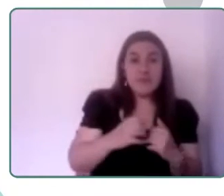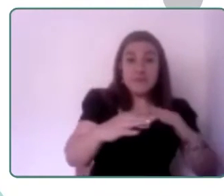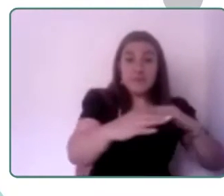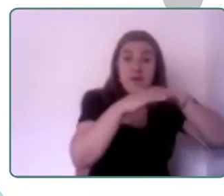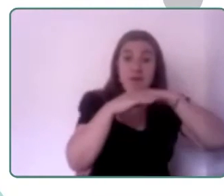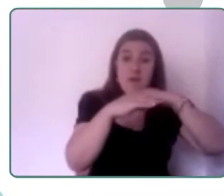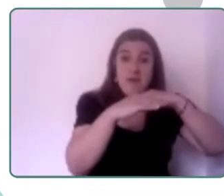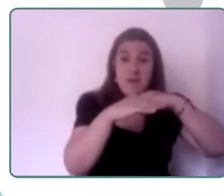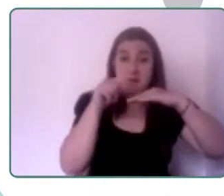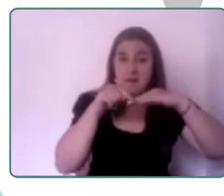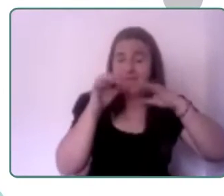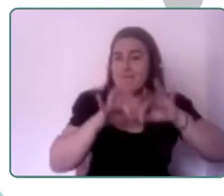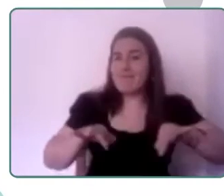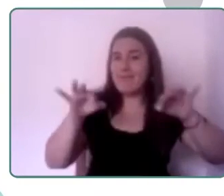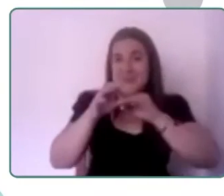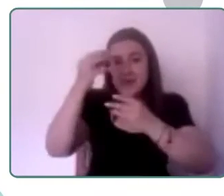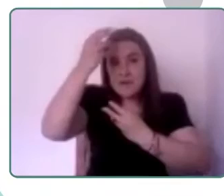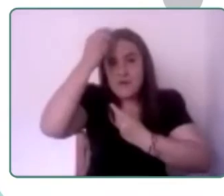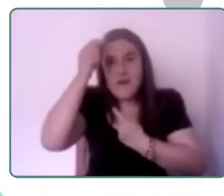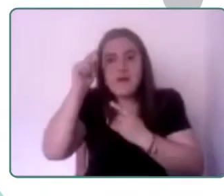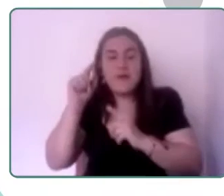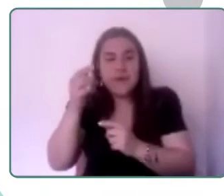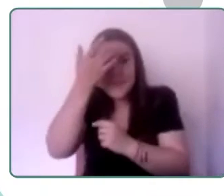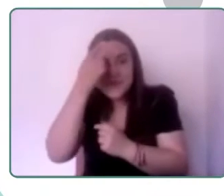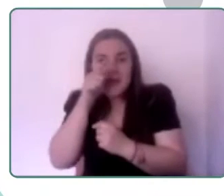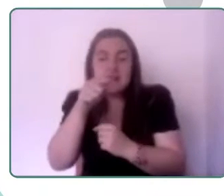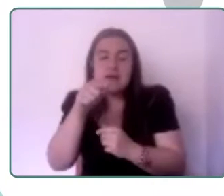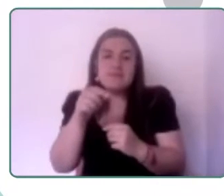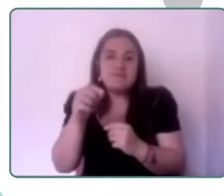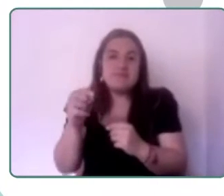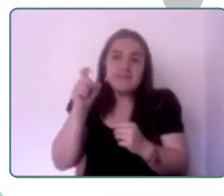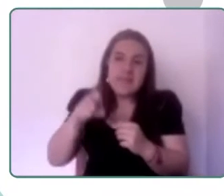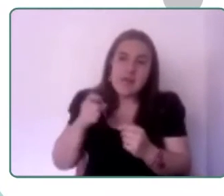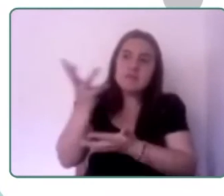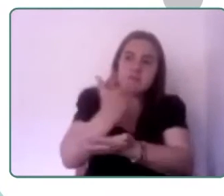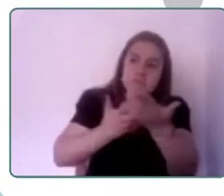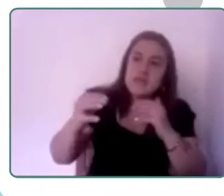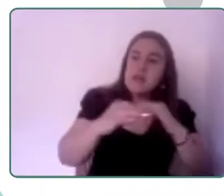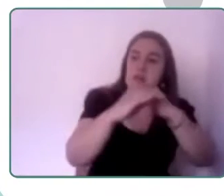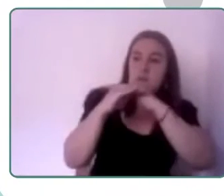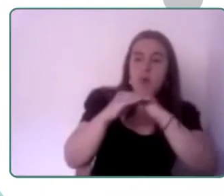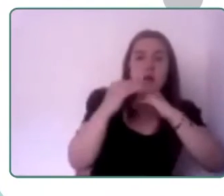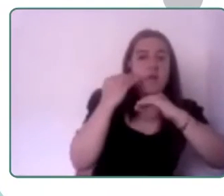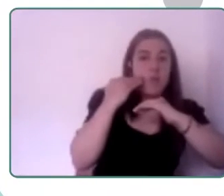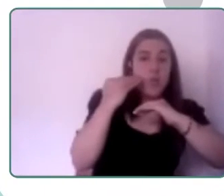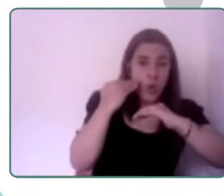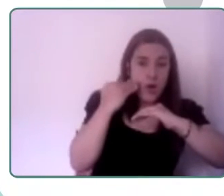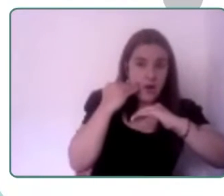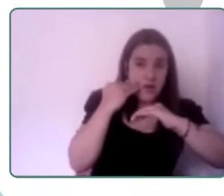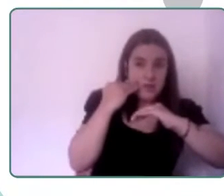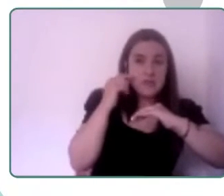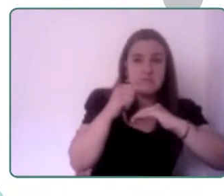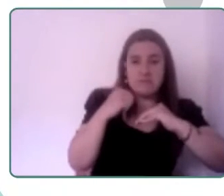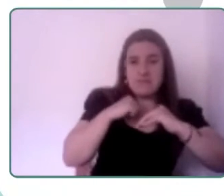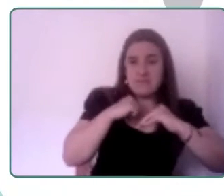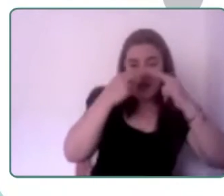un gran valor, donde el trato igualitario e incluyente para mujeres, o sea que tienen una mirada de género,